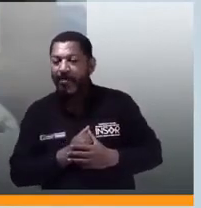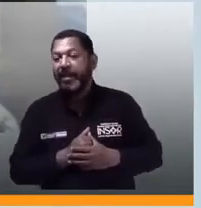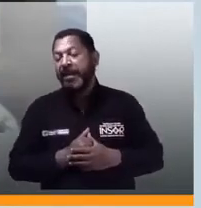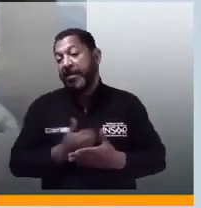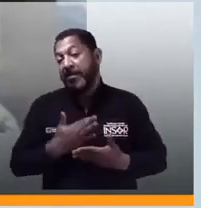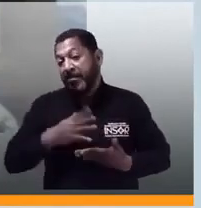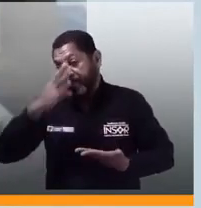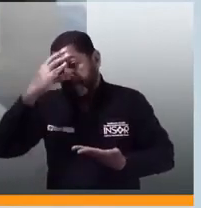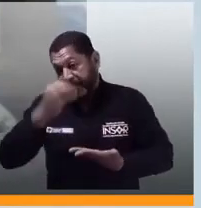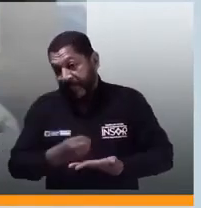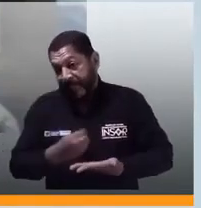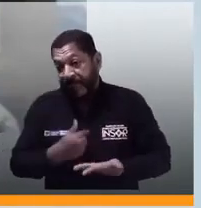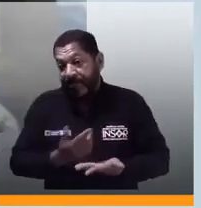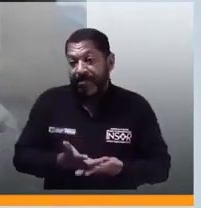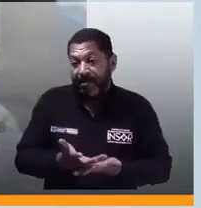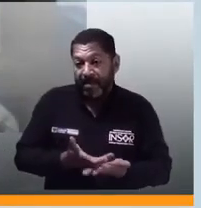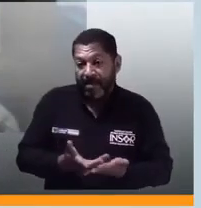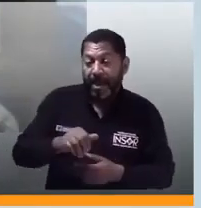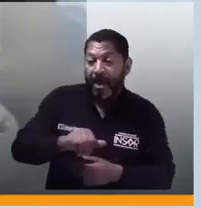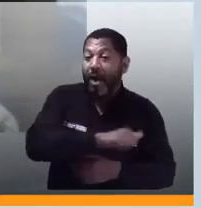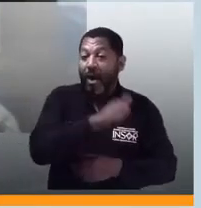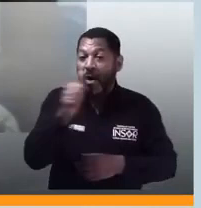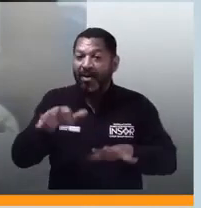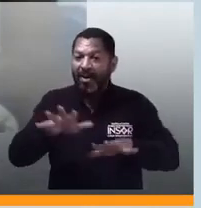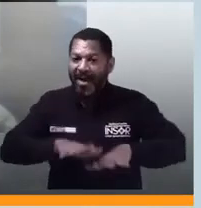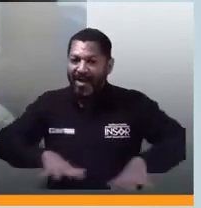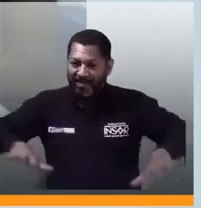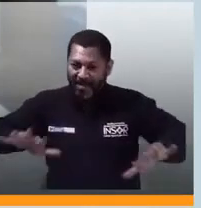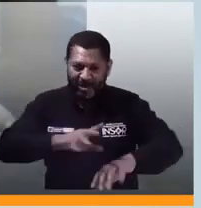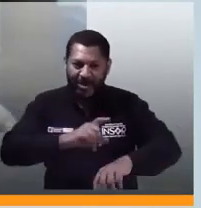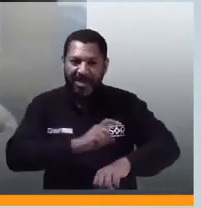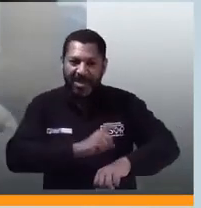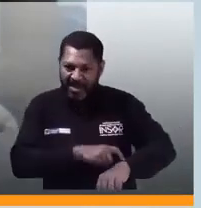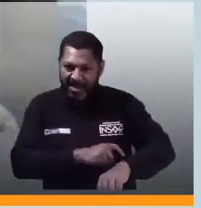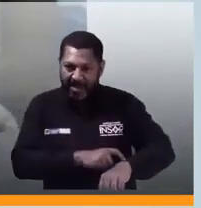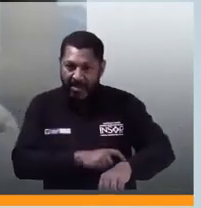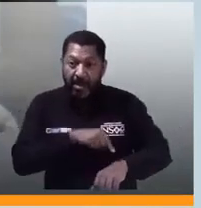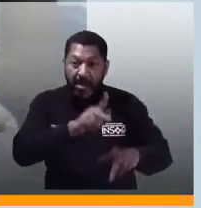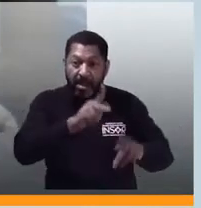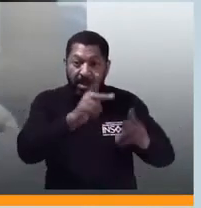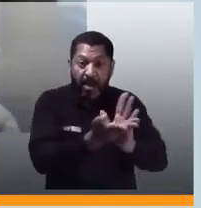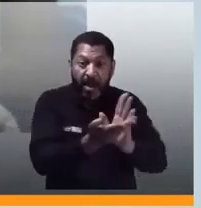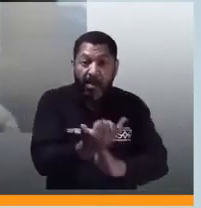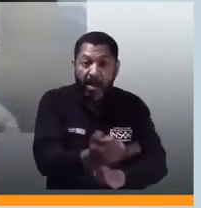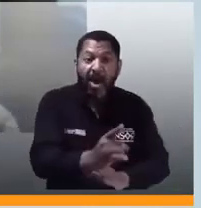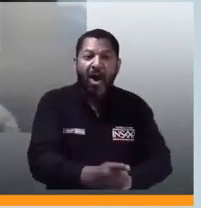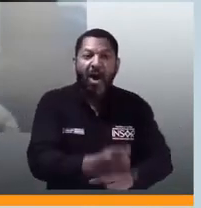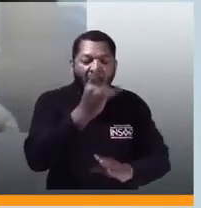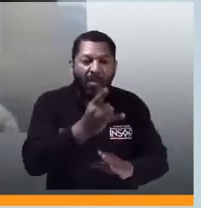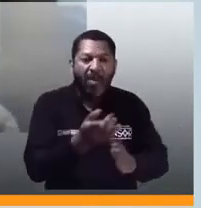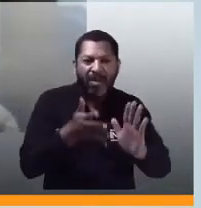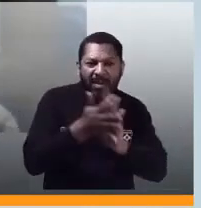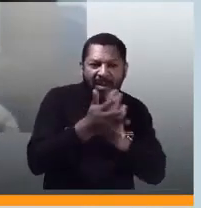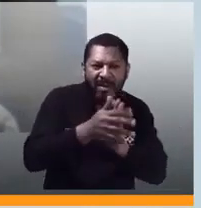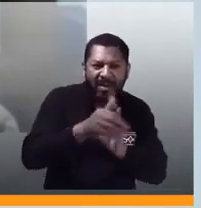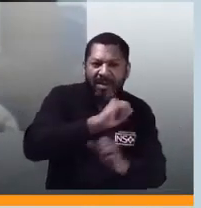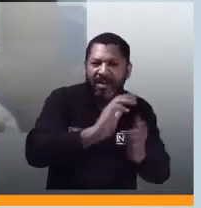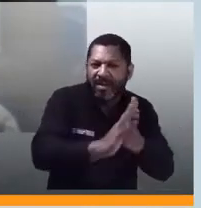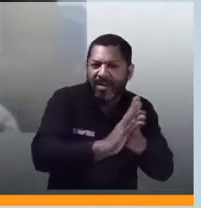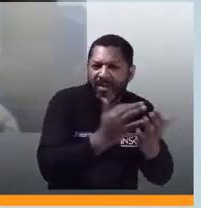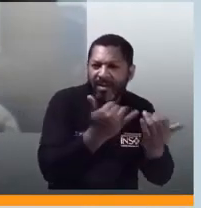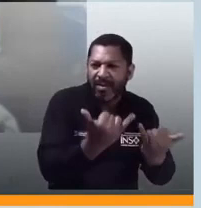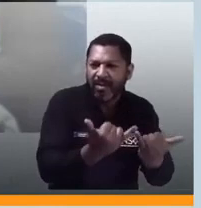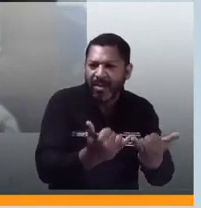de vista, sugiero buscar otros espacios en donde él pueda recuperar esa información un poco más